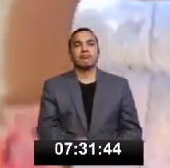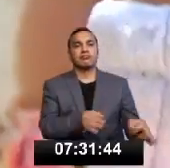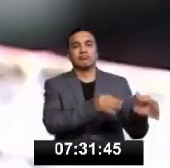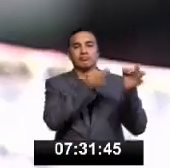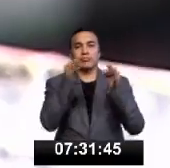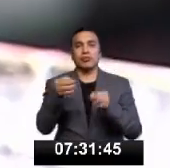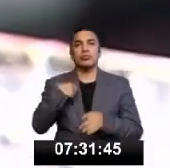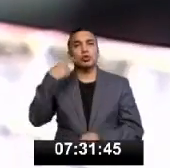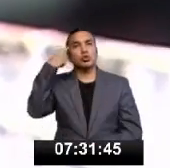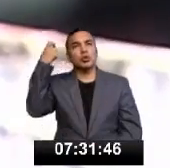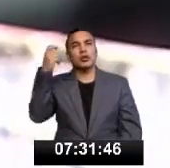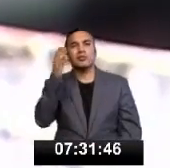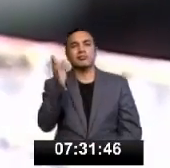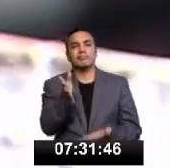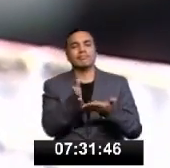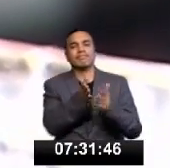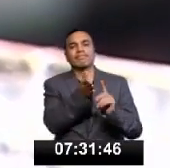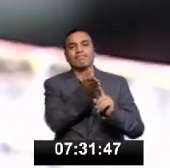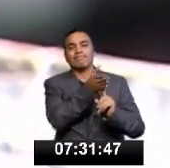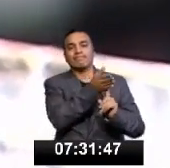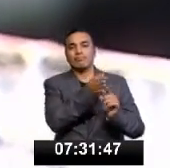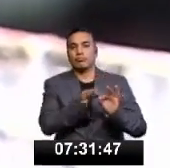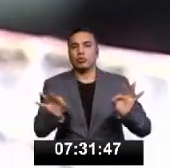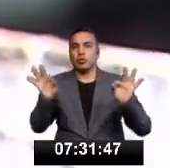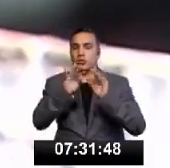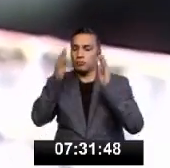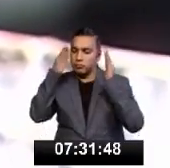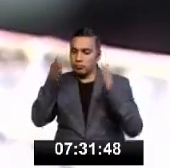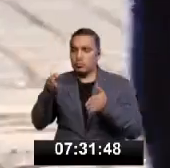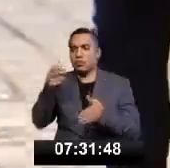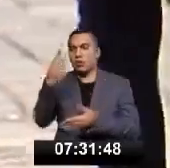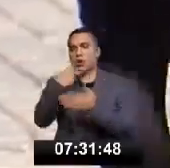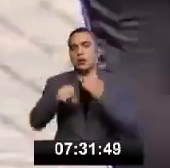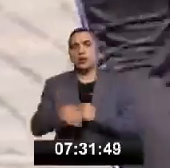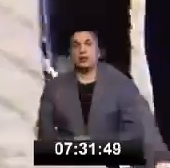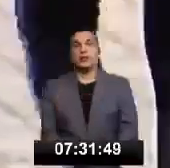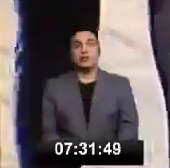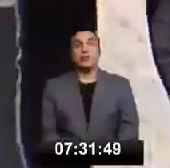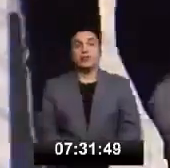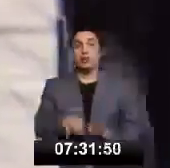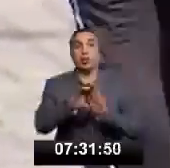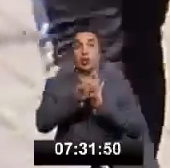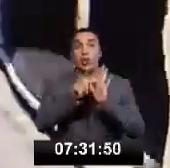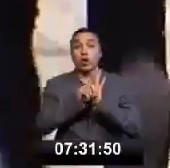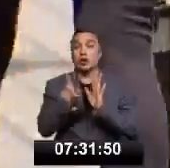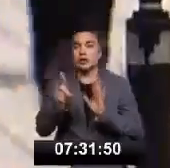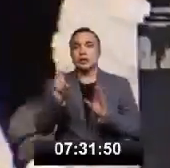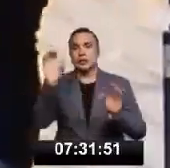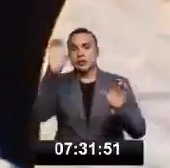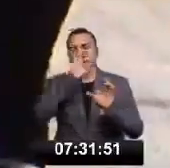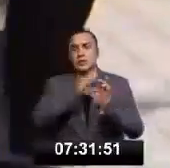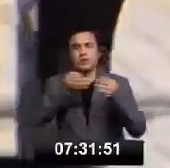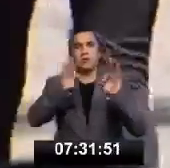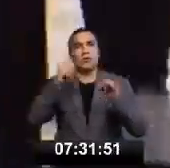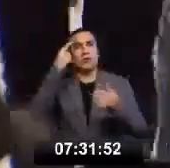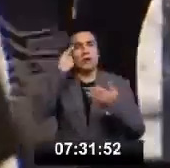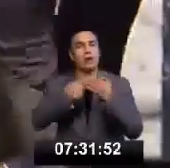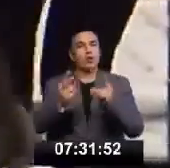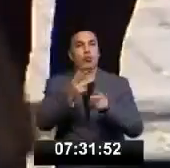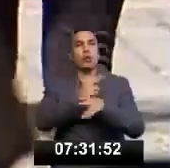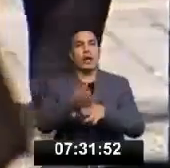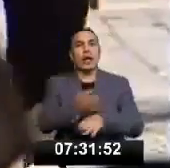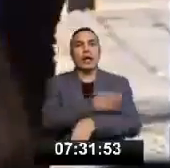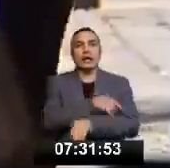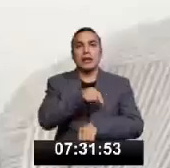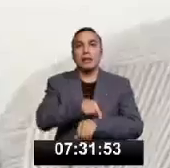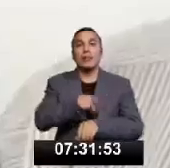postergar mis sueños. En la Asamblea Nacional están en discusión las reformas al Código de la Niñez y Adolescencia. Ahí buscan intensificar los mecanismos de prevención de